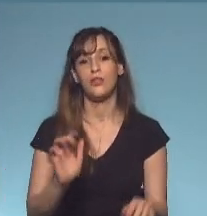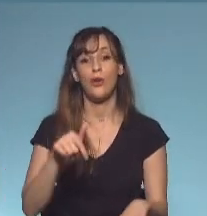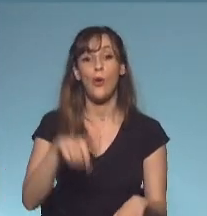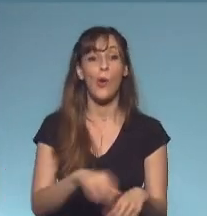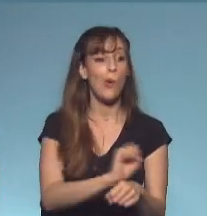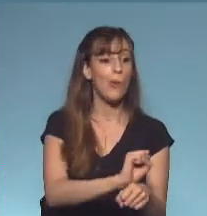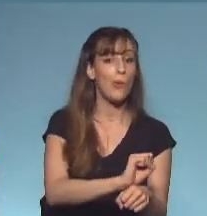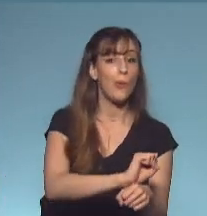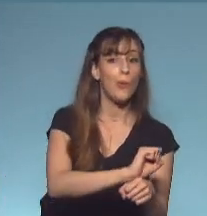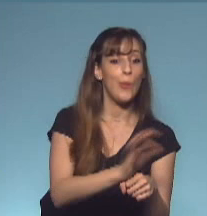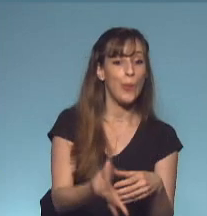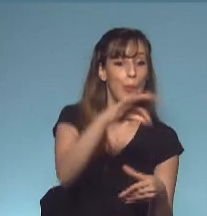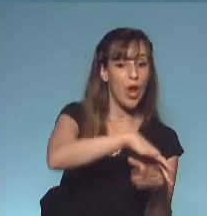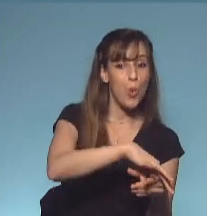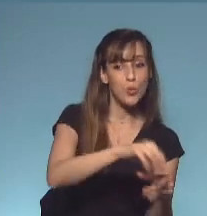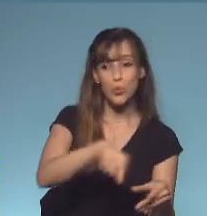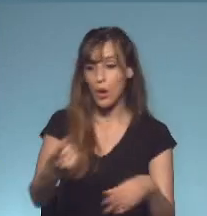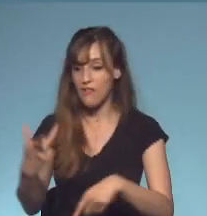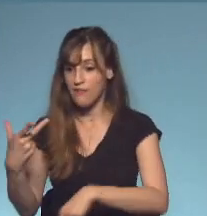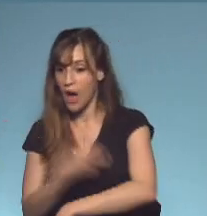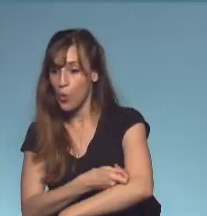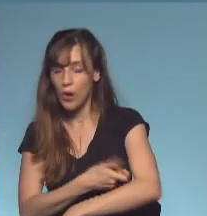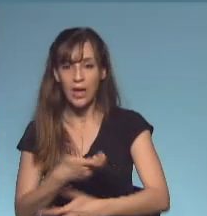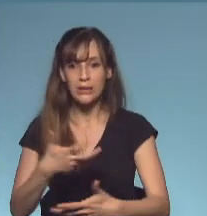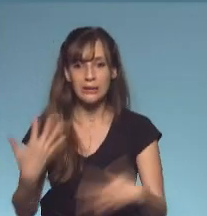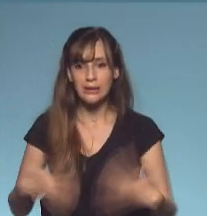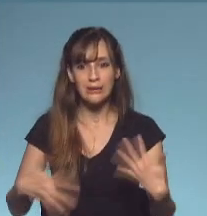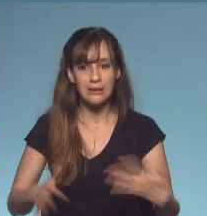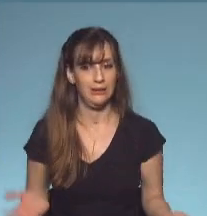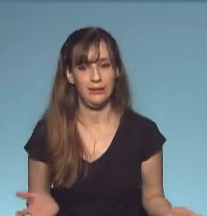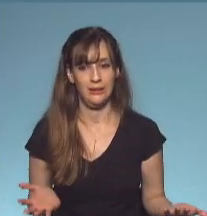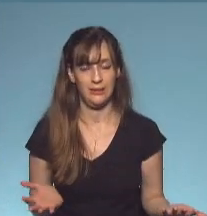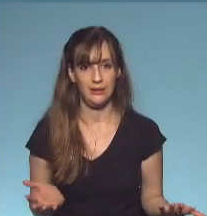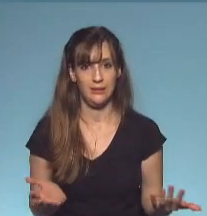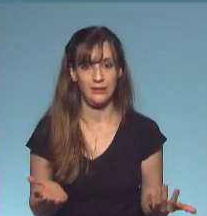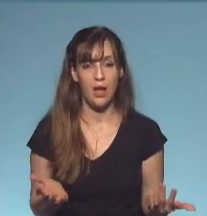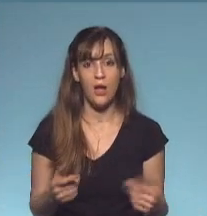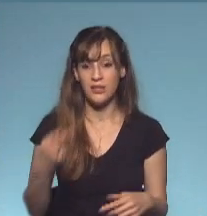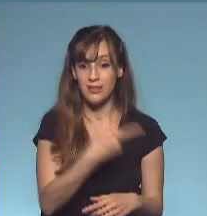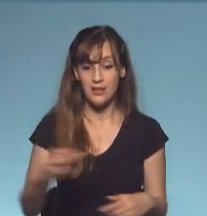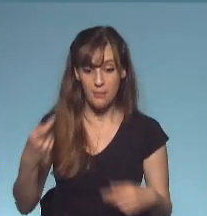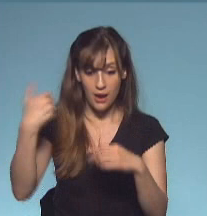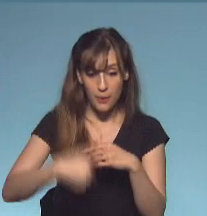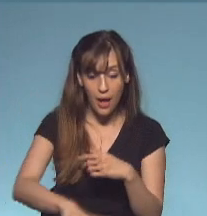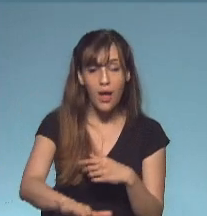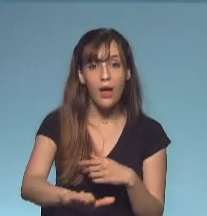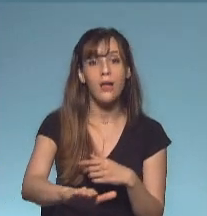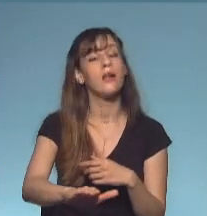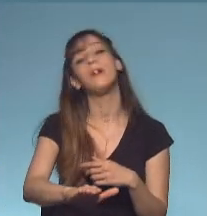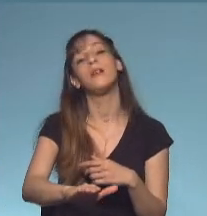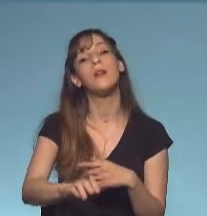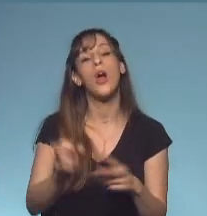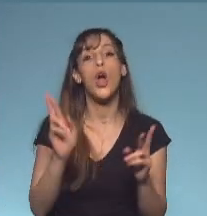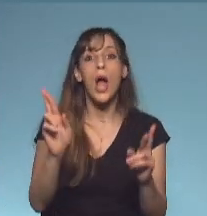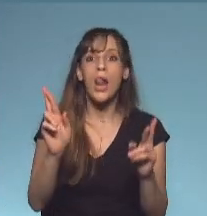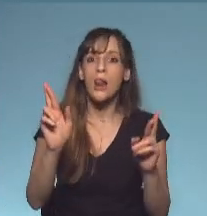vacuna. Estamos vacunando lo más rápido posible. En las próximas semanas esperamos completar